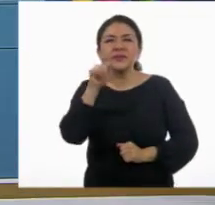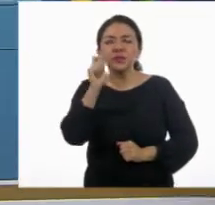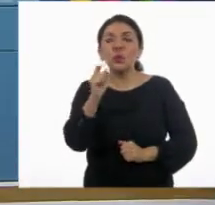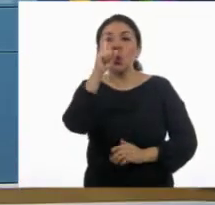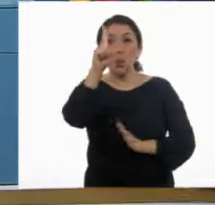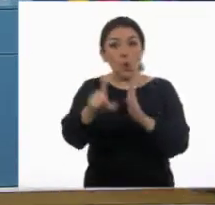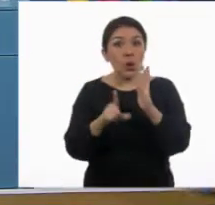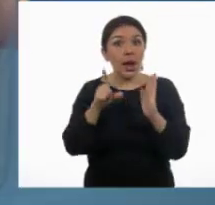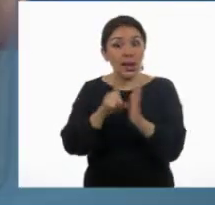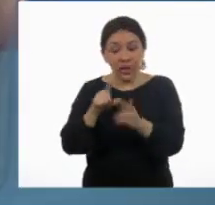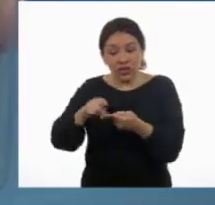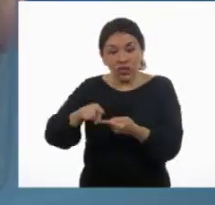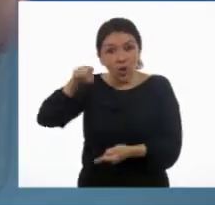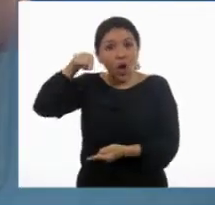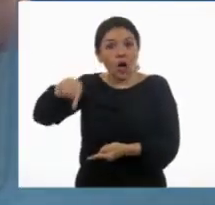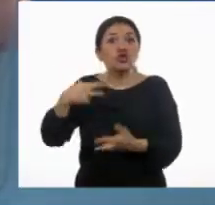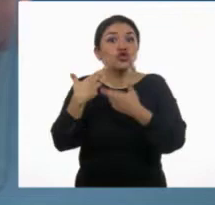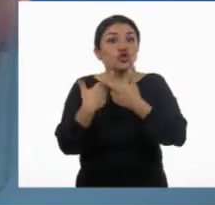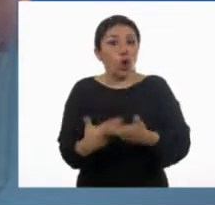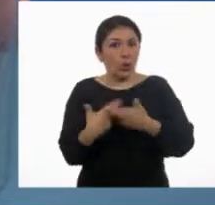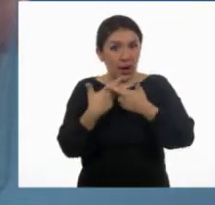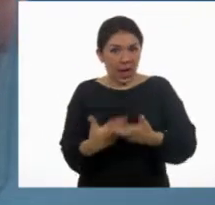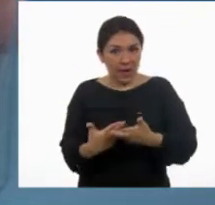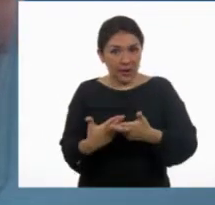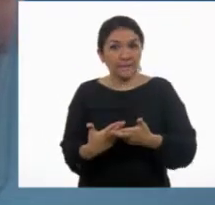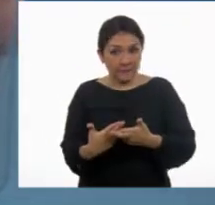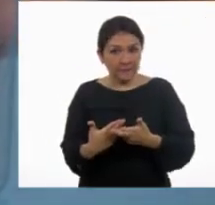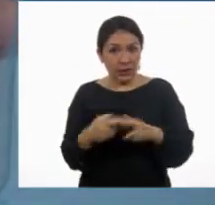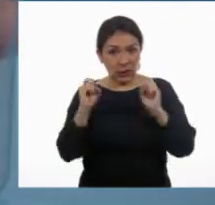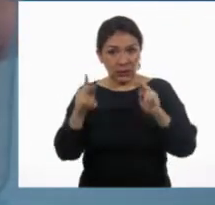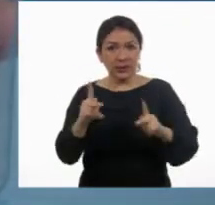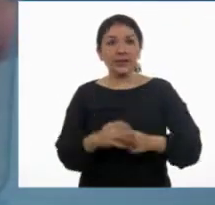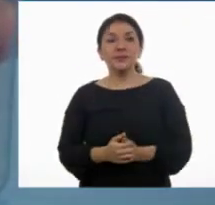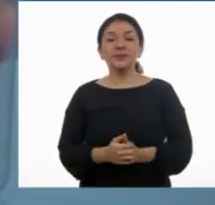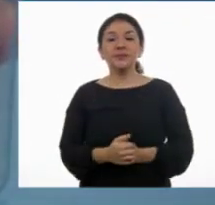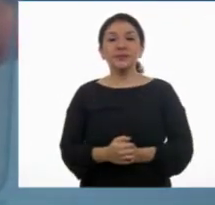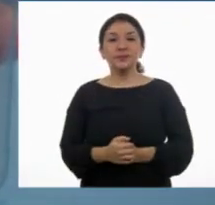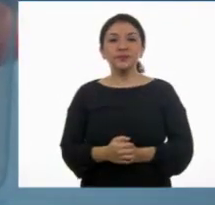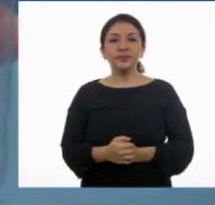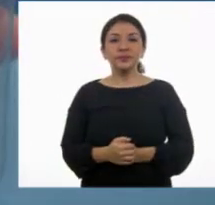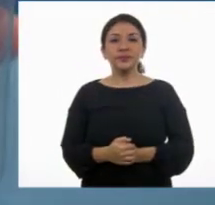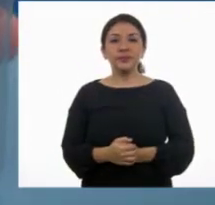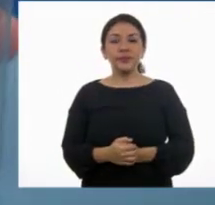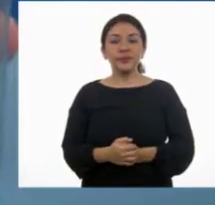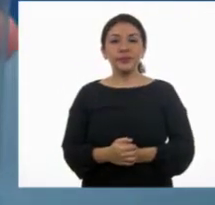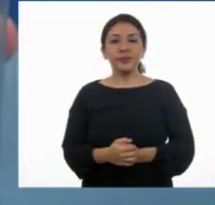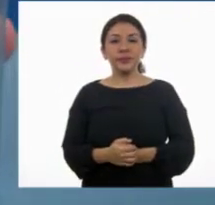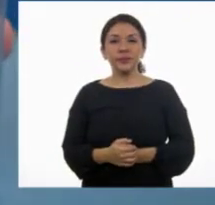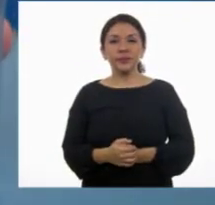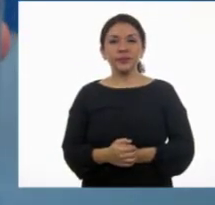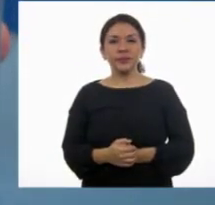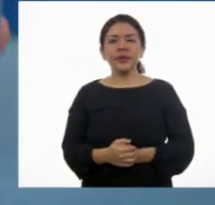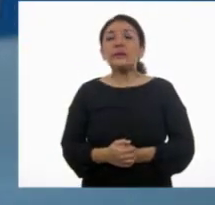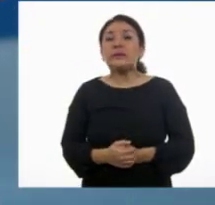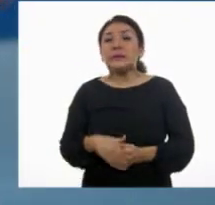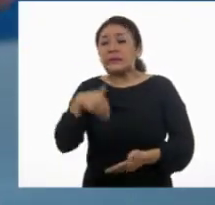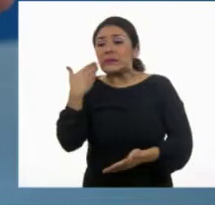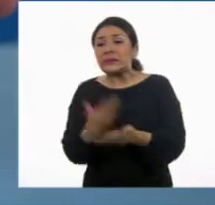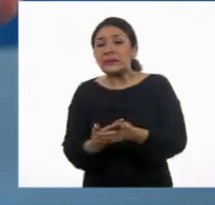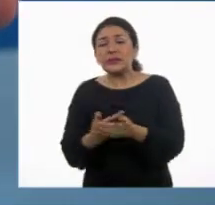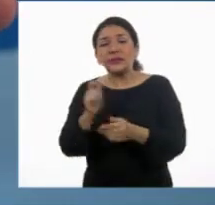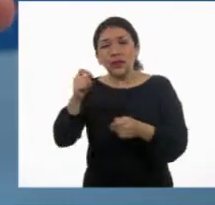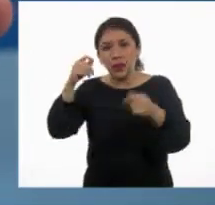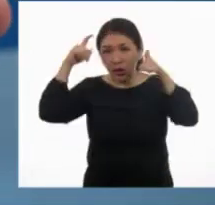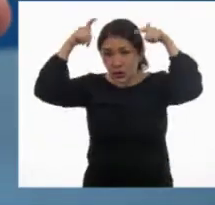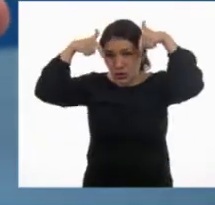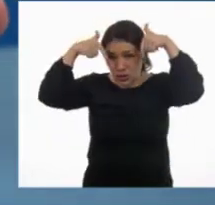litro que nos sobró. Sí, sí, sí, sí, sí. ¿Sí? Ay, se te está cayendo tu gorrito,